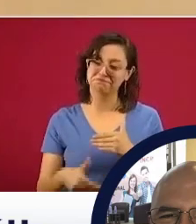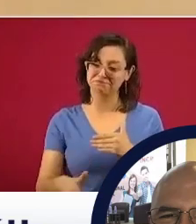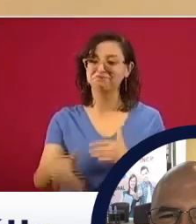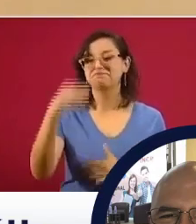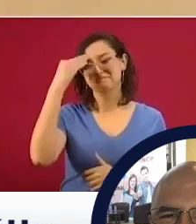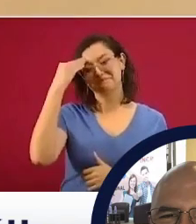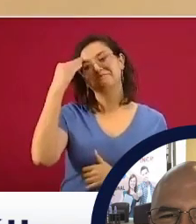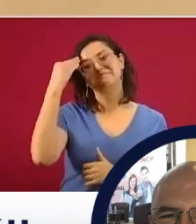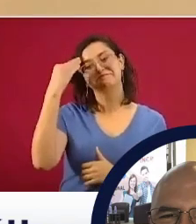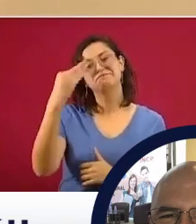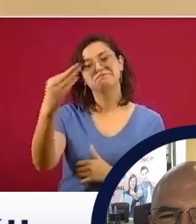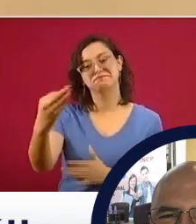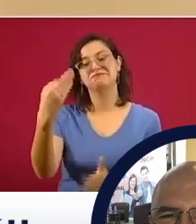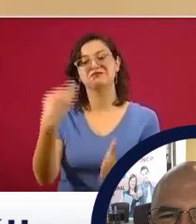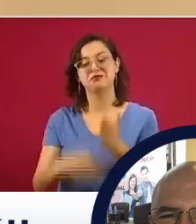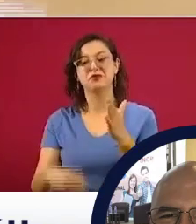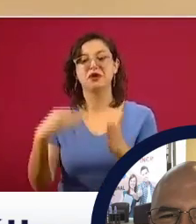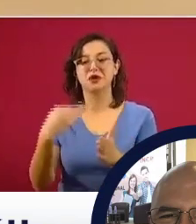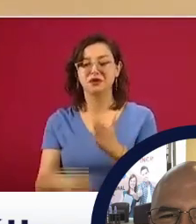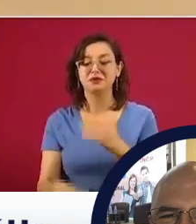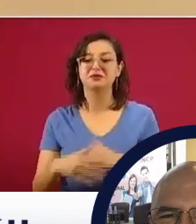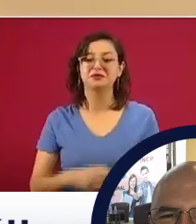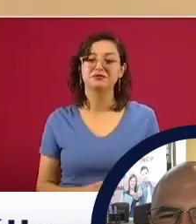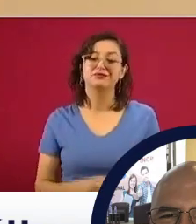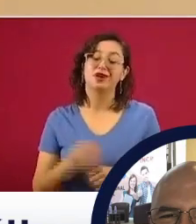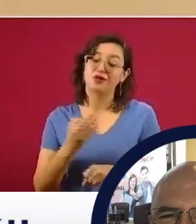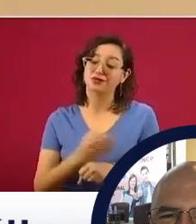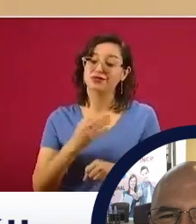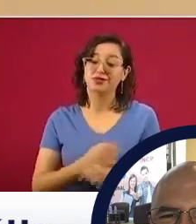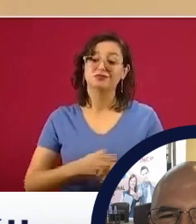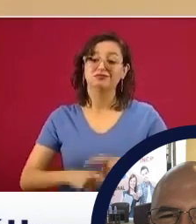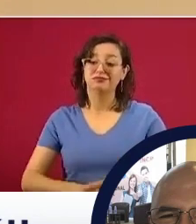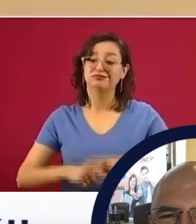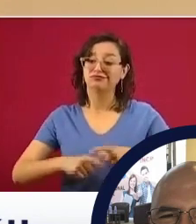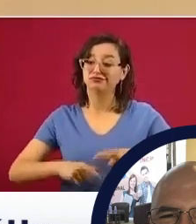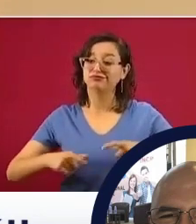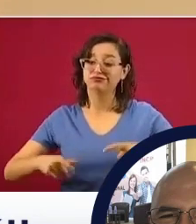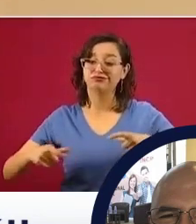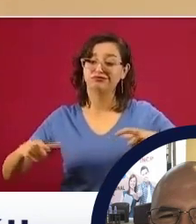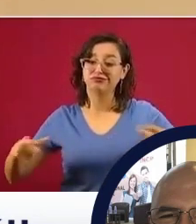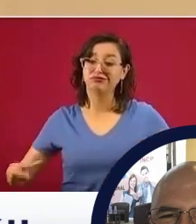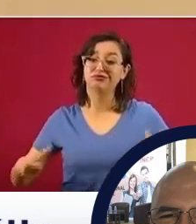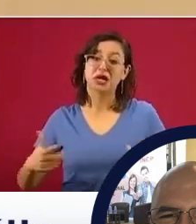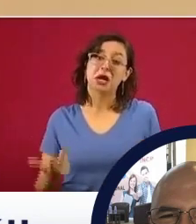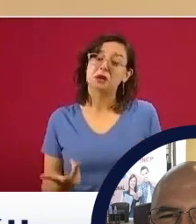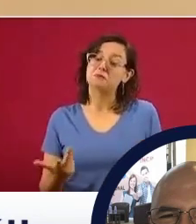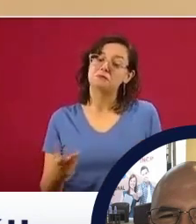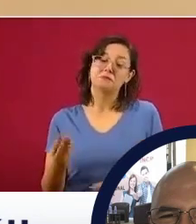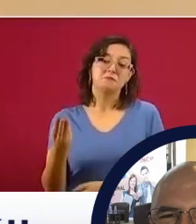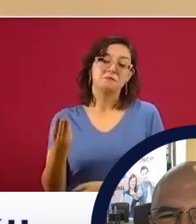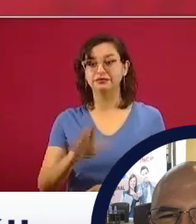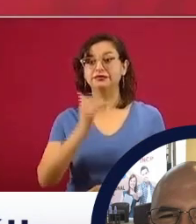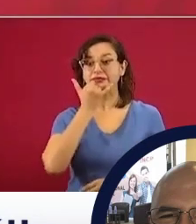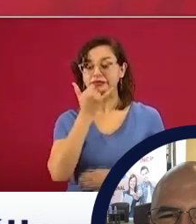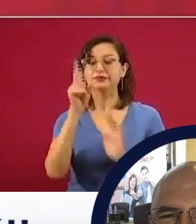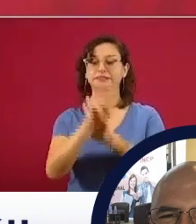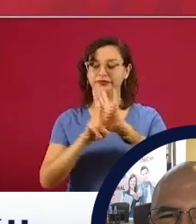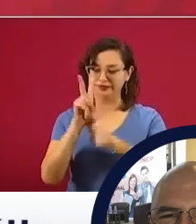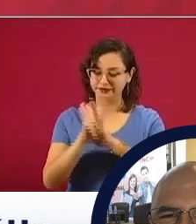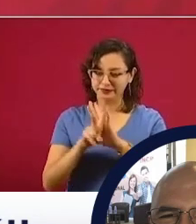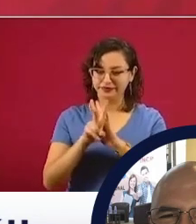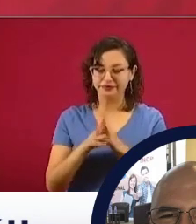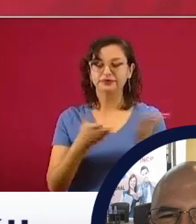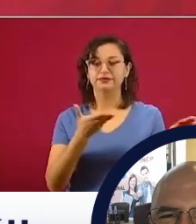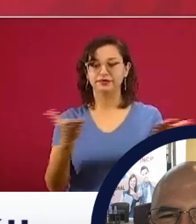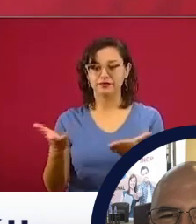sano, vi temas, este, muy variados, este, la verdad veo